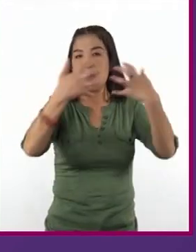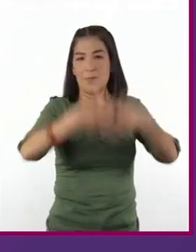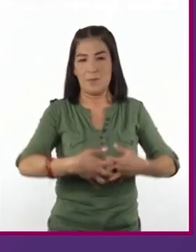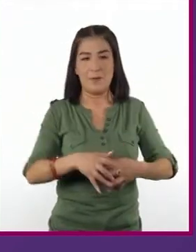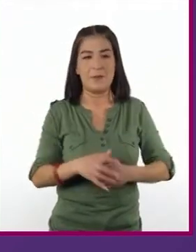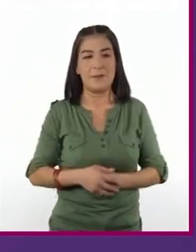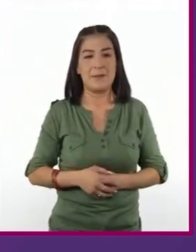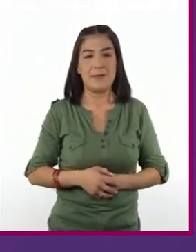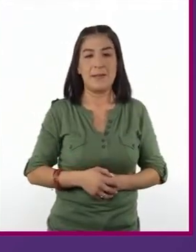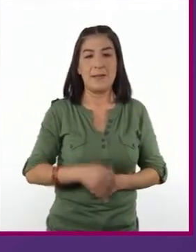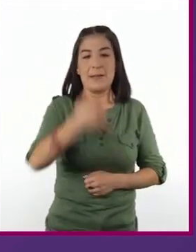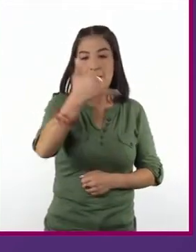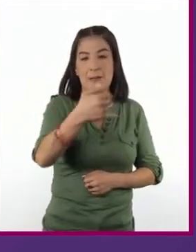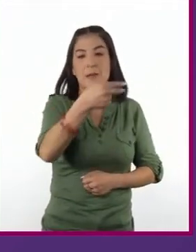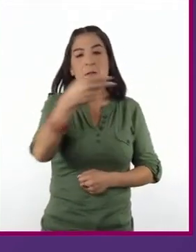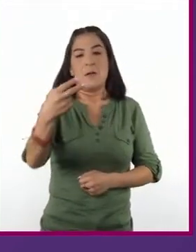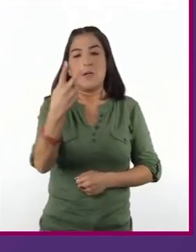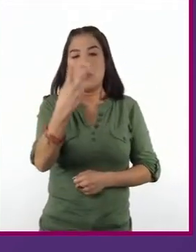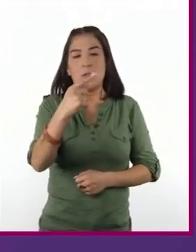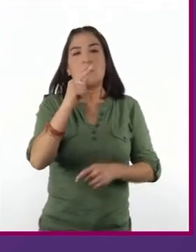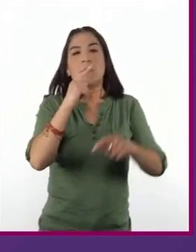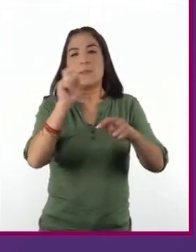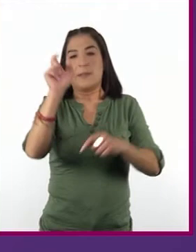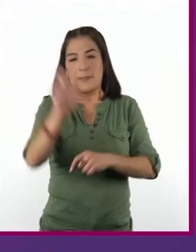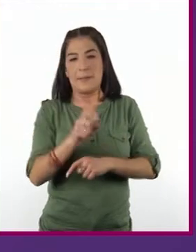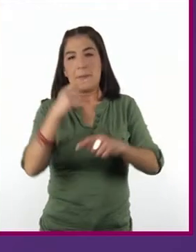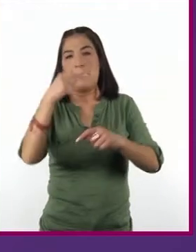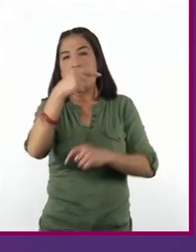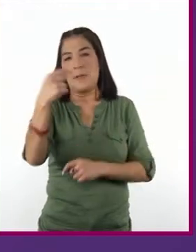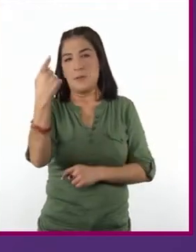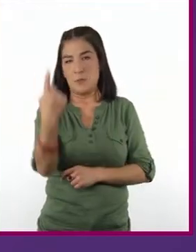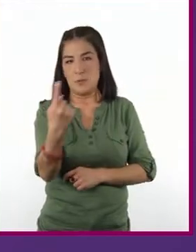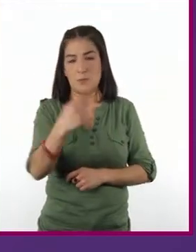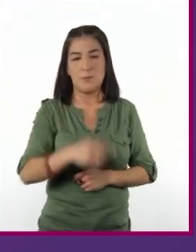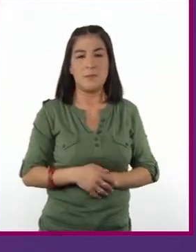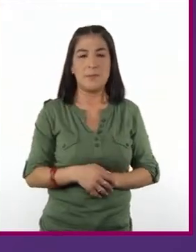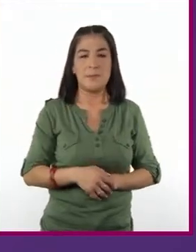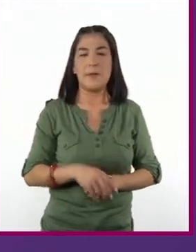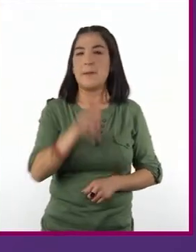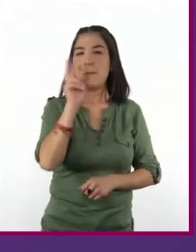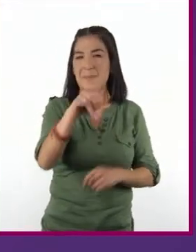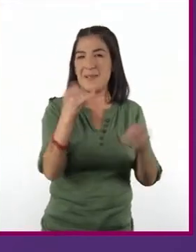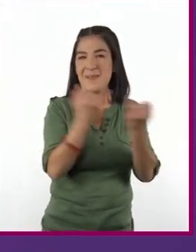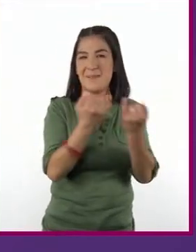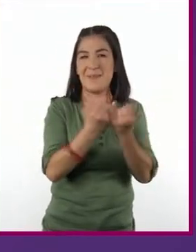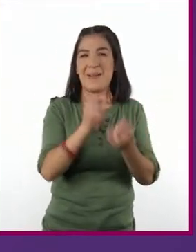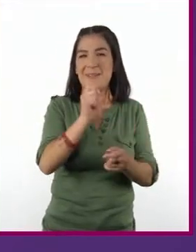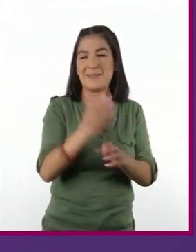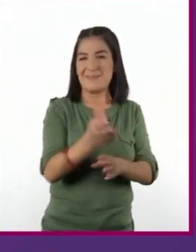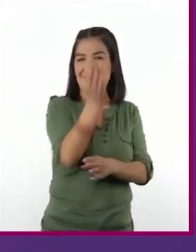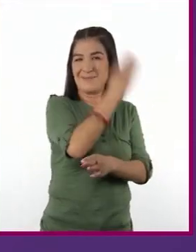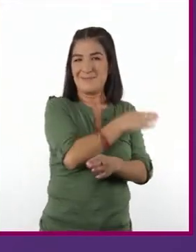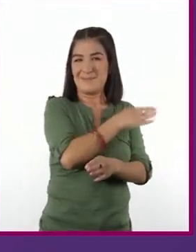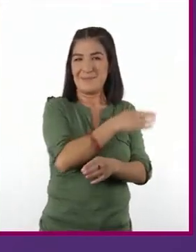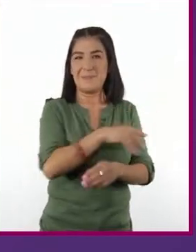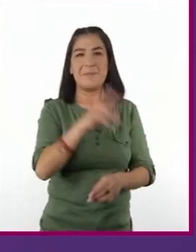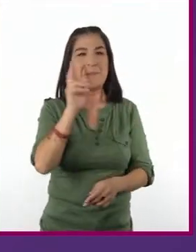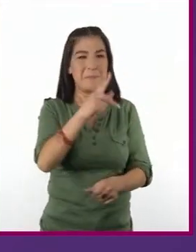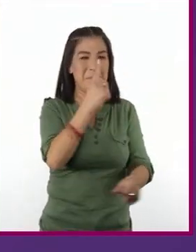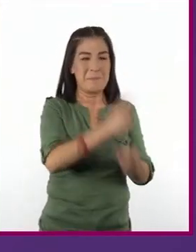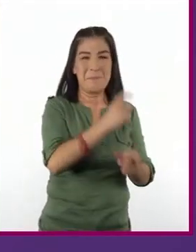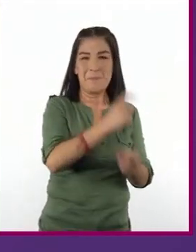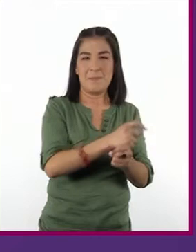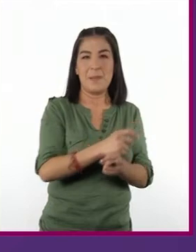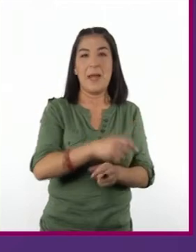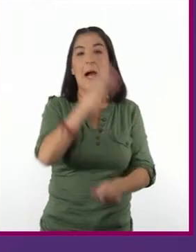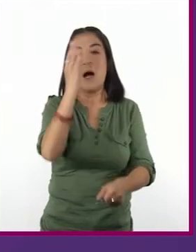y igual a 2x menos 1. Si observan, es muy similar a la función que graficamos en el primer problema,